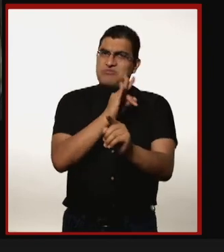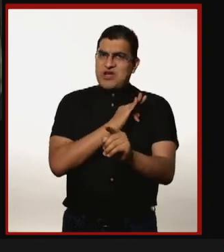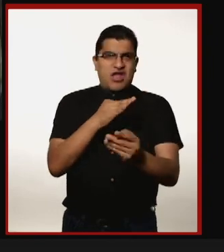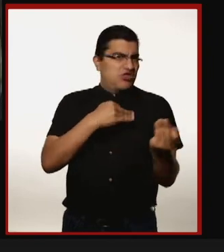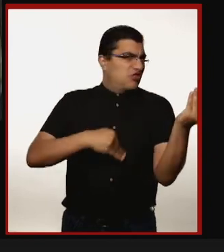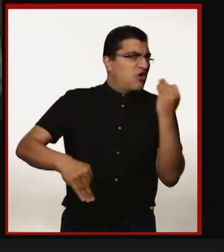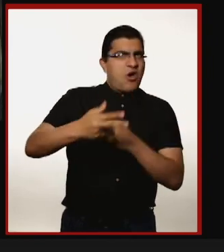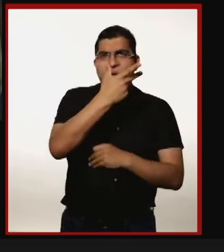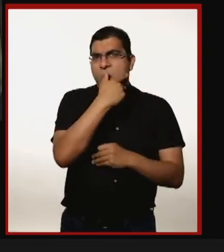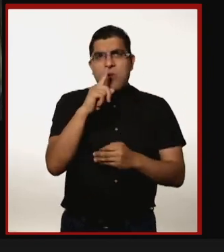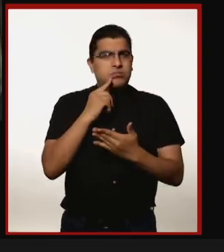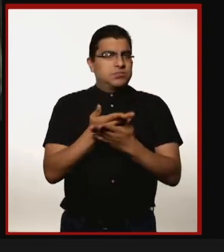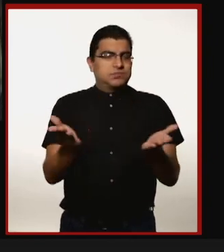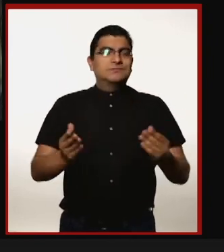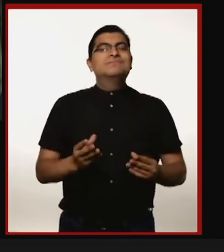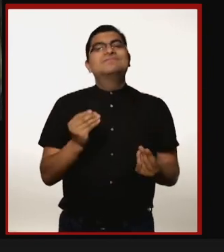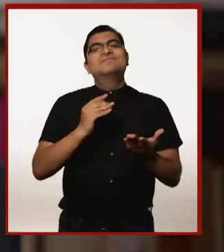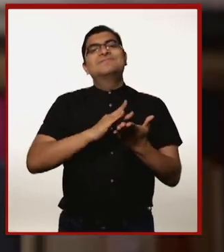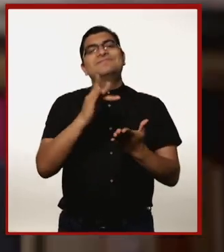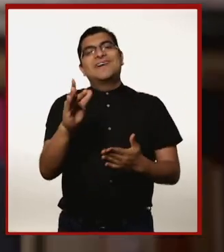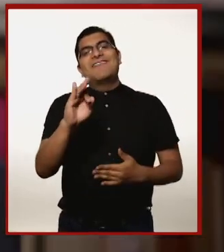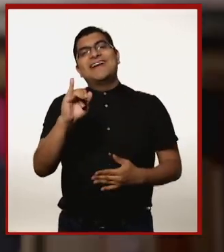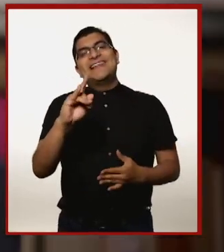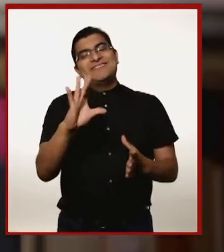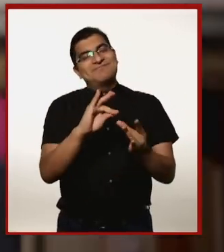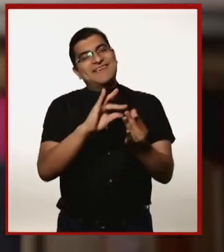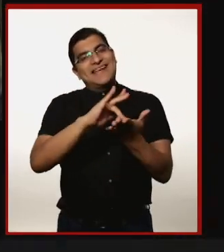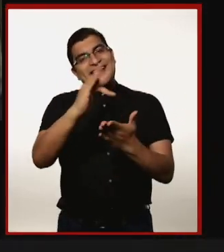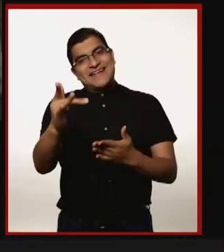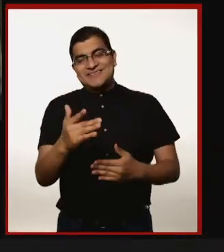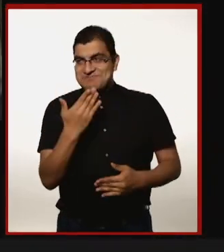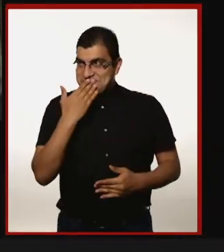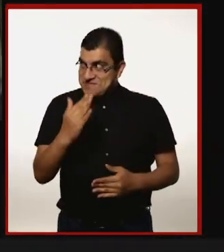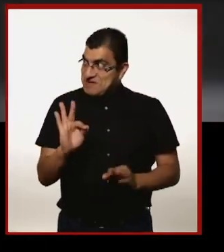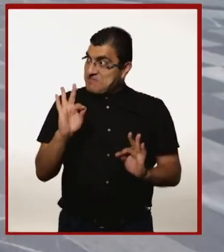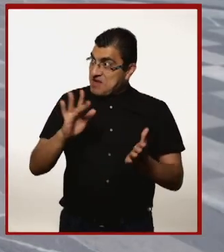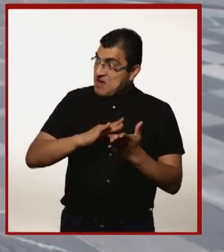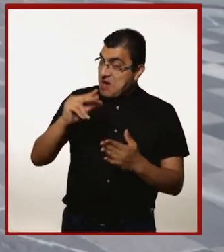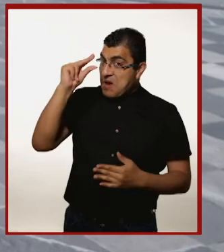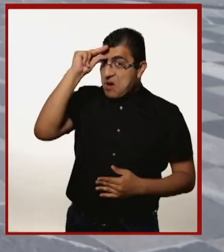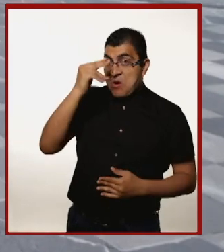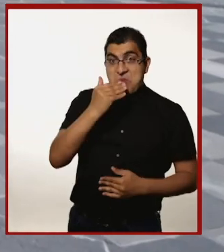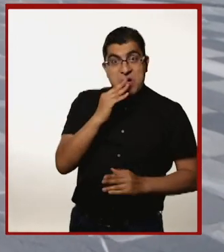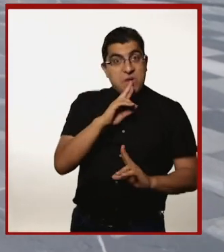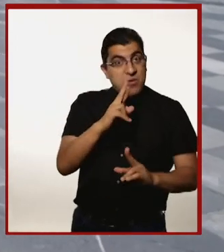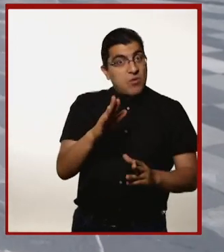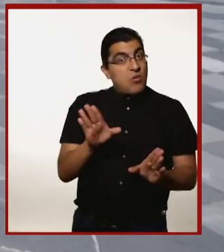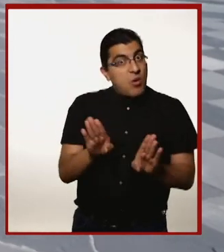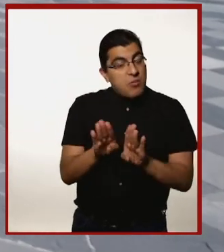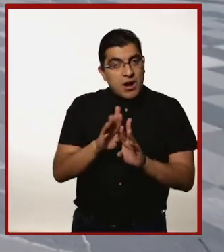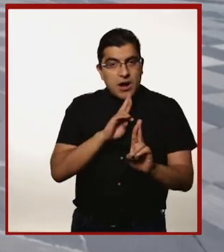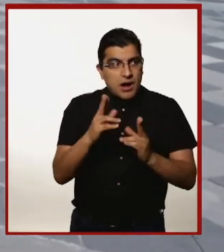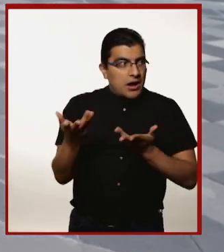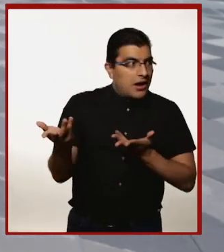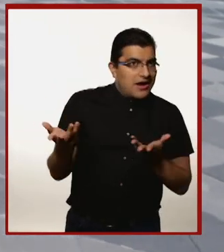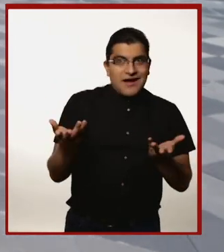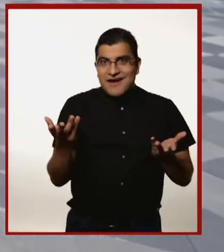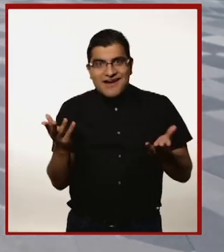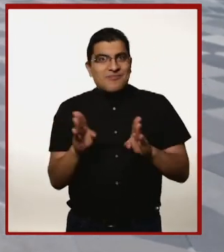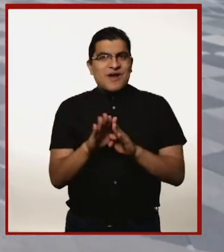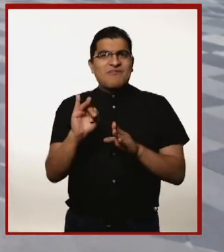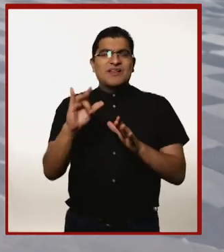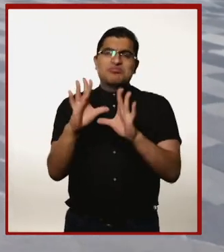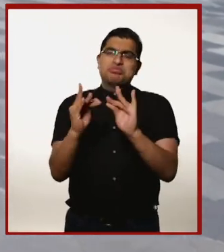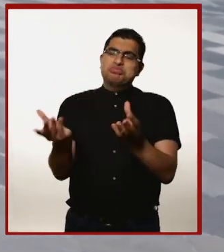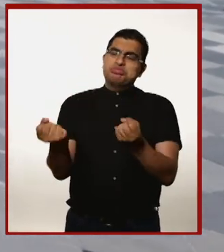a todas y a todos, ¿no? Muchas gracias, Felicitas. Gracias. Muy inteligente la forma de resolver este dilema que nos